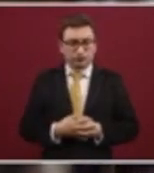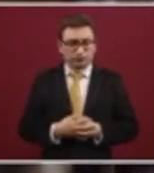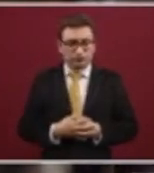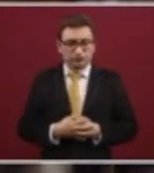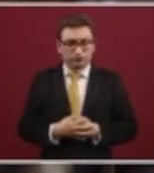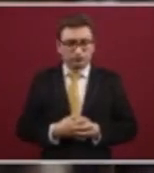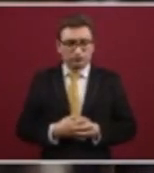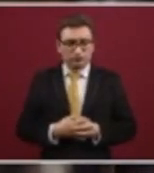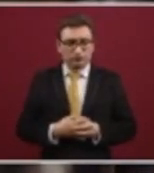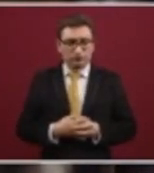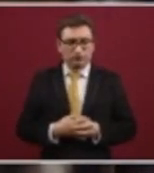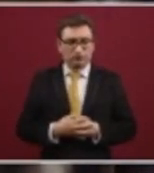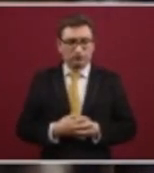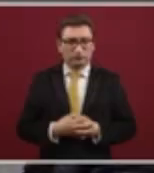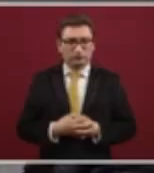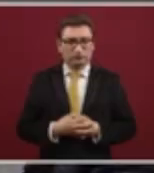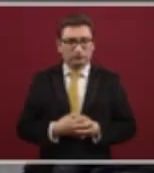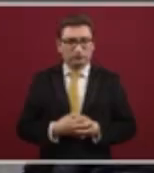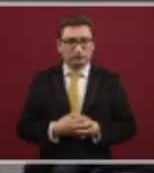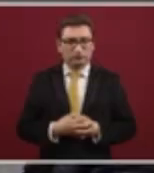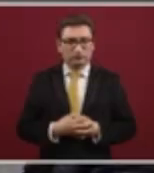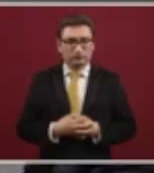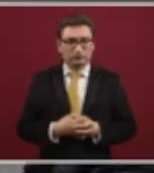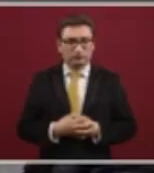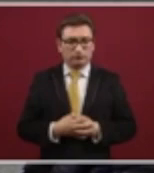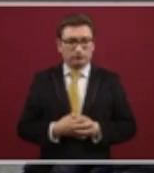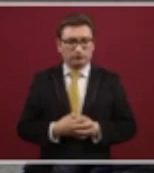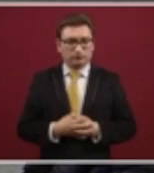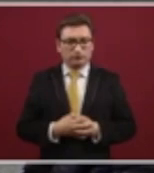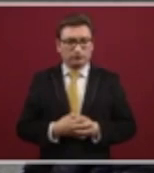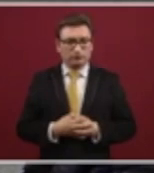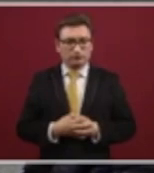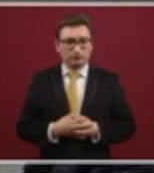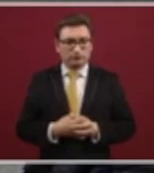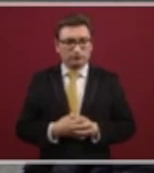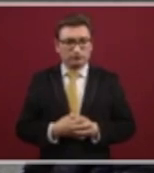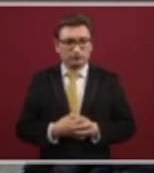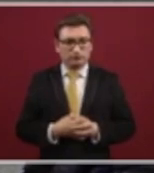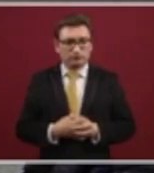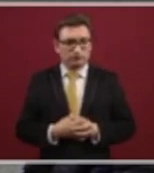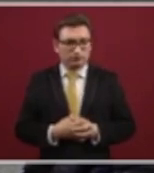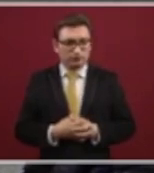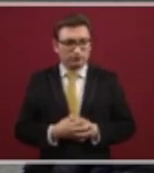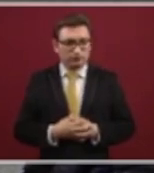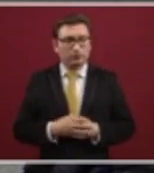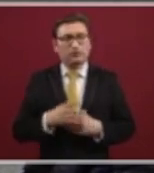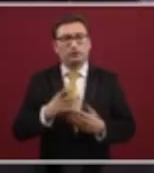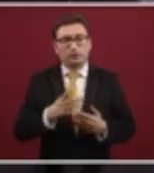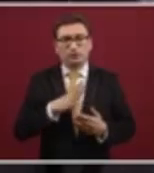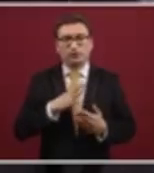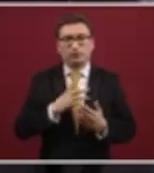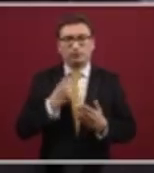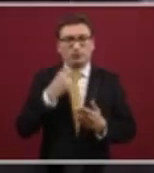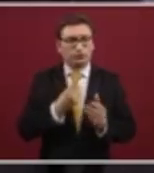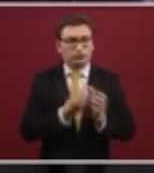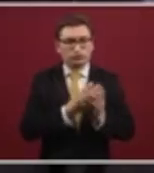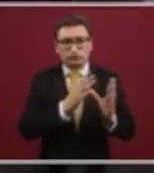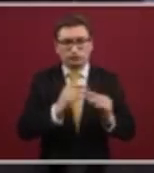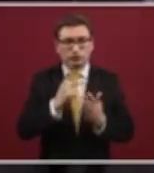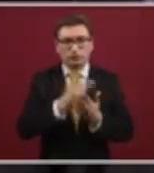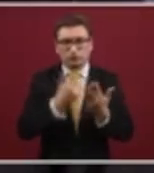hable de eso. El plan emprendedor, el capital semilla, la capacitación,